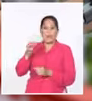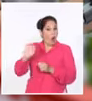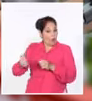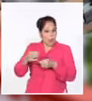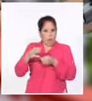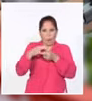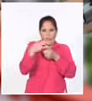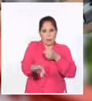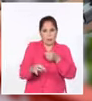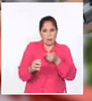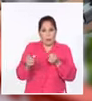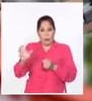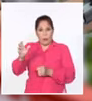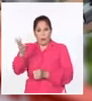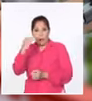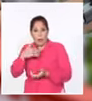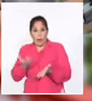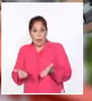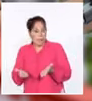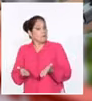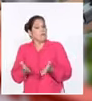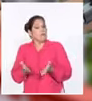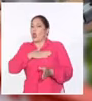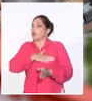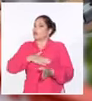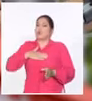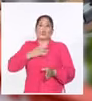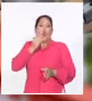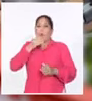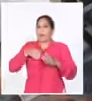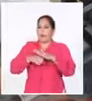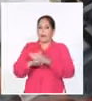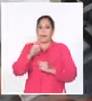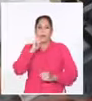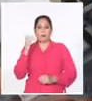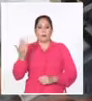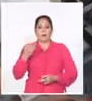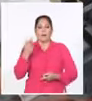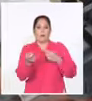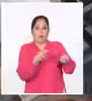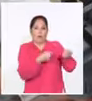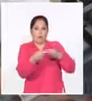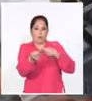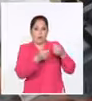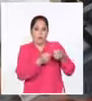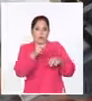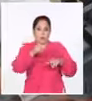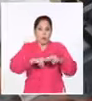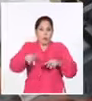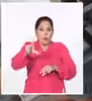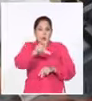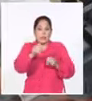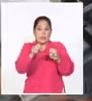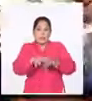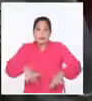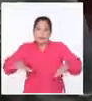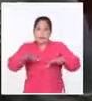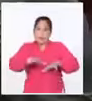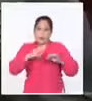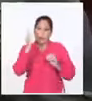no existe o es escaso. Y si miramos más allá de la gastronomía y el comercio, en Holguín la situación se